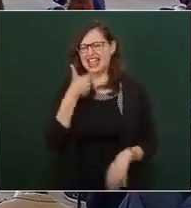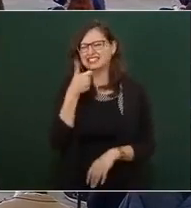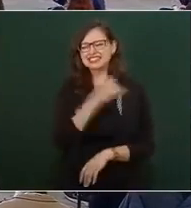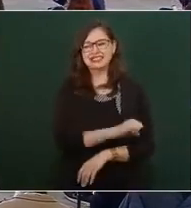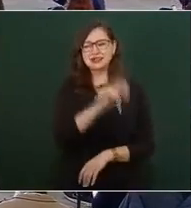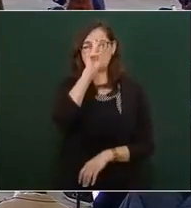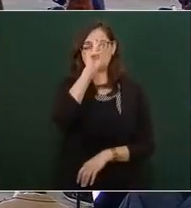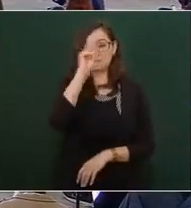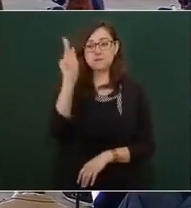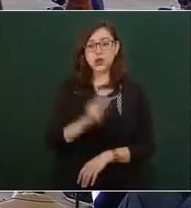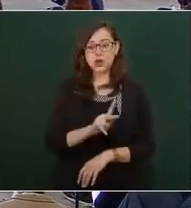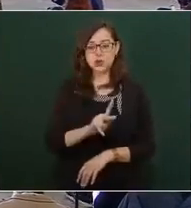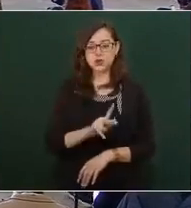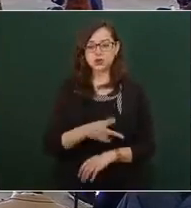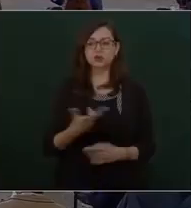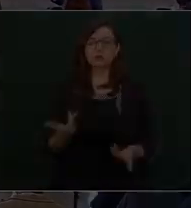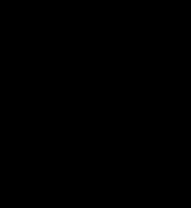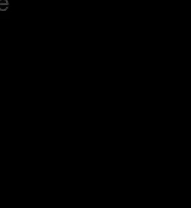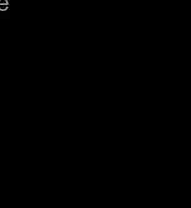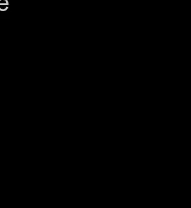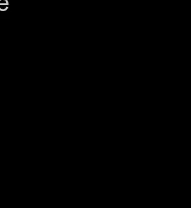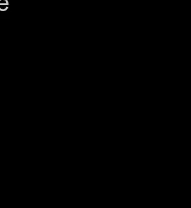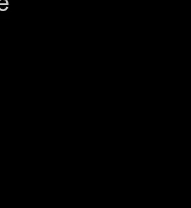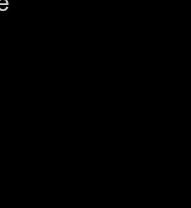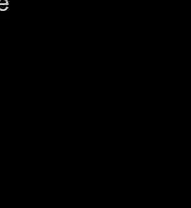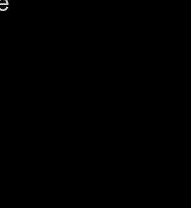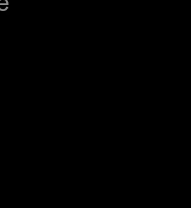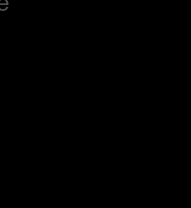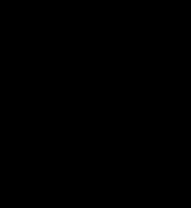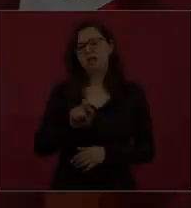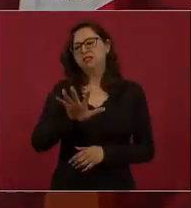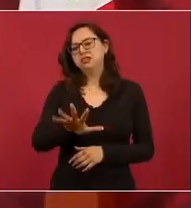Además, están financiados